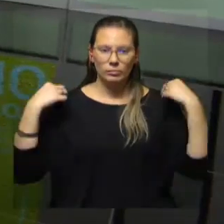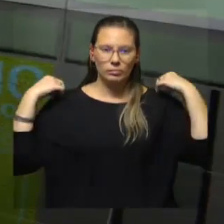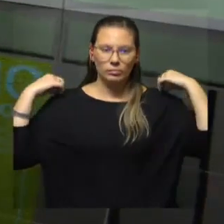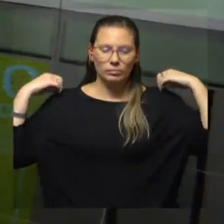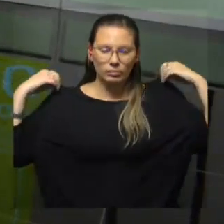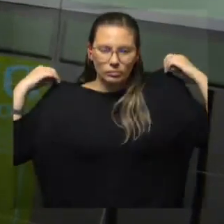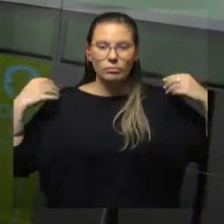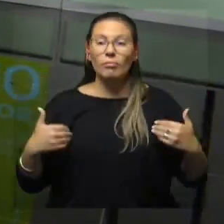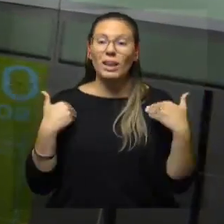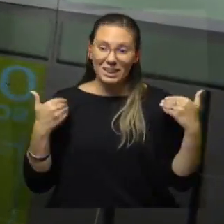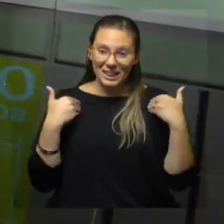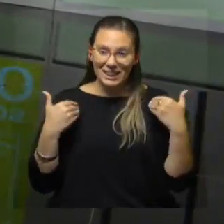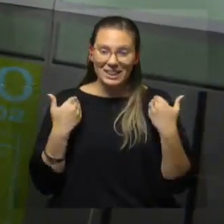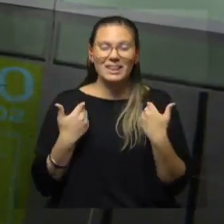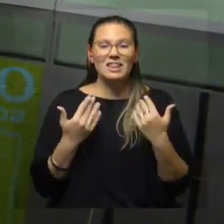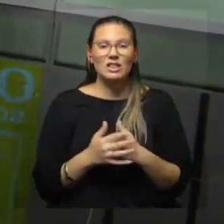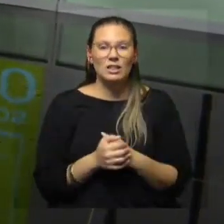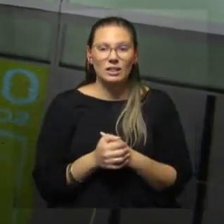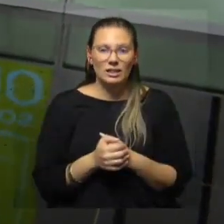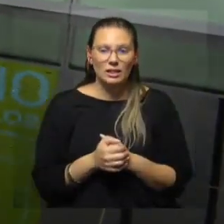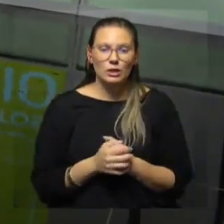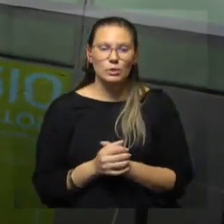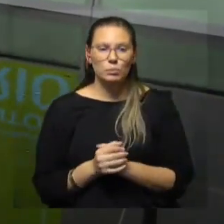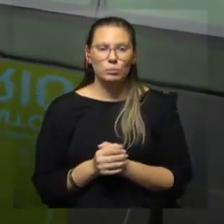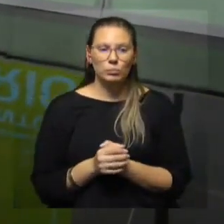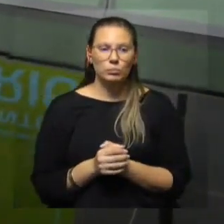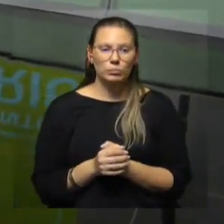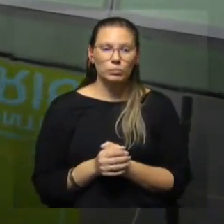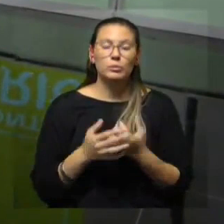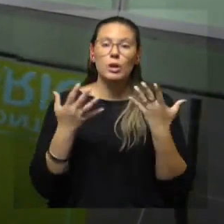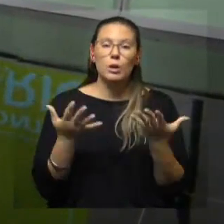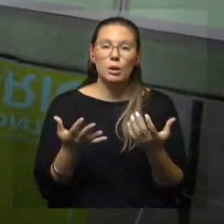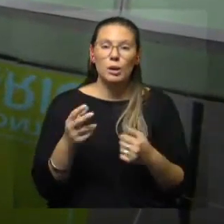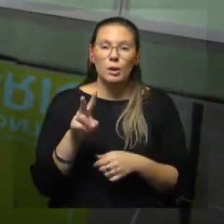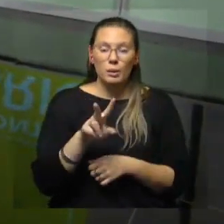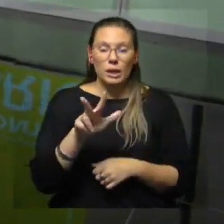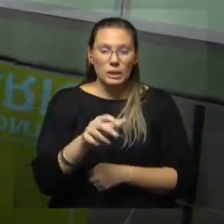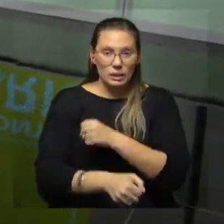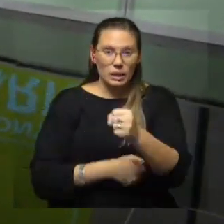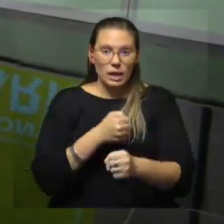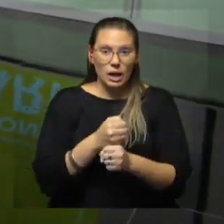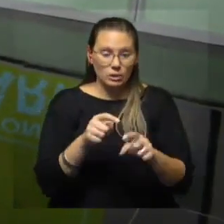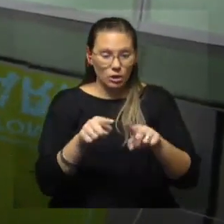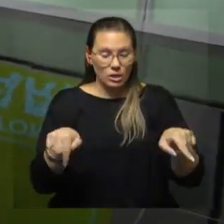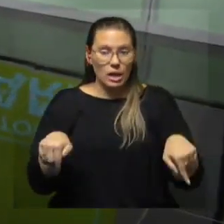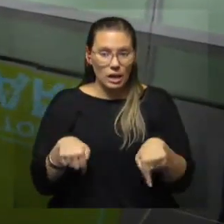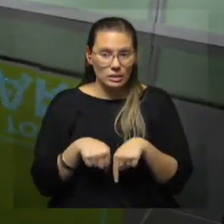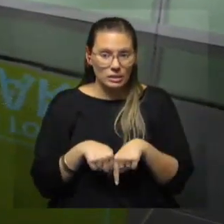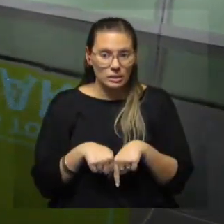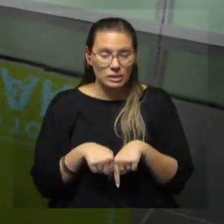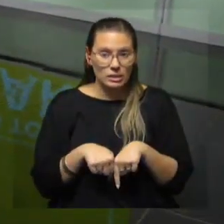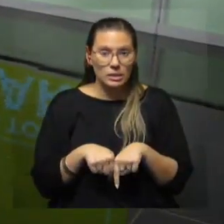alegría! ¡Henry Tyson! Bueno, 23 años de la Zita Rosa. 23 y, años. Y se